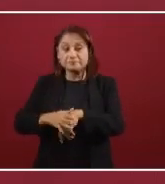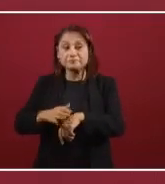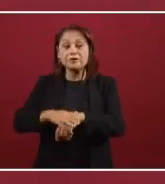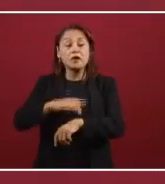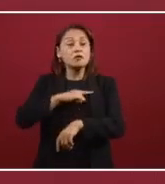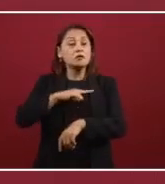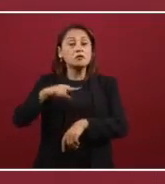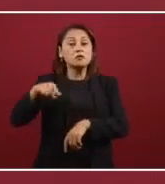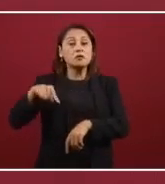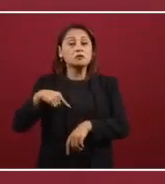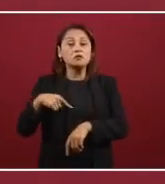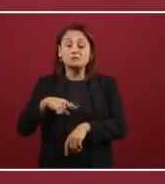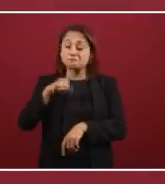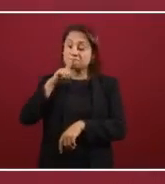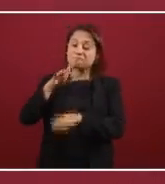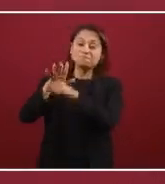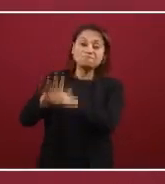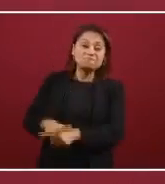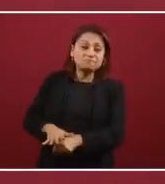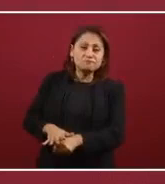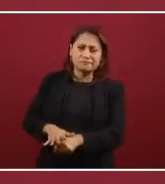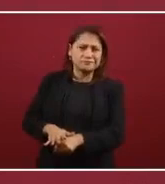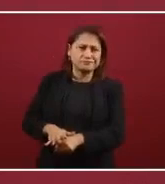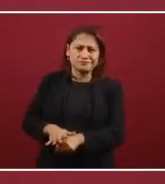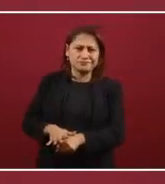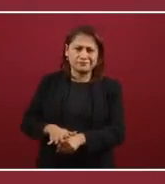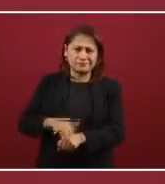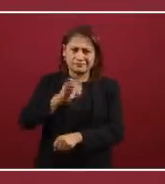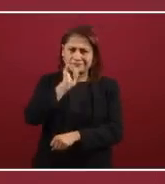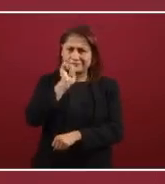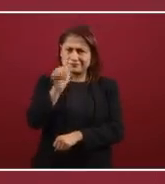represores ni